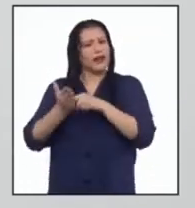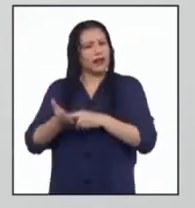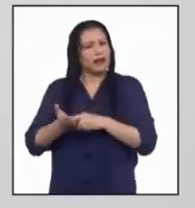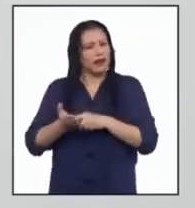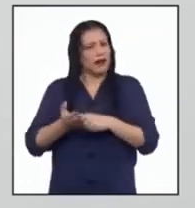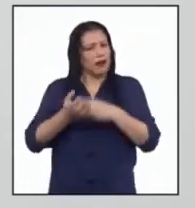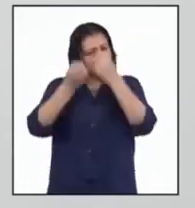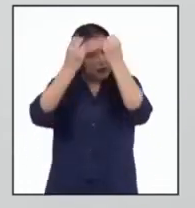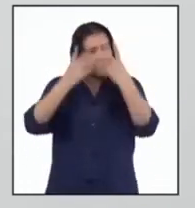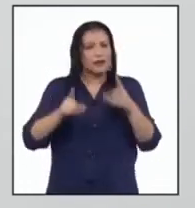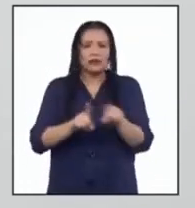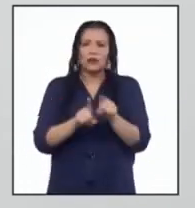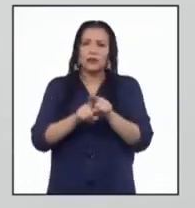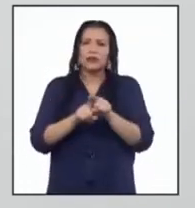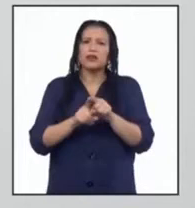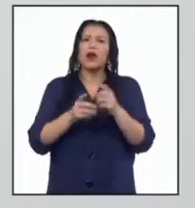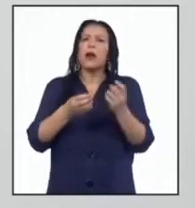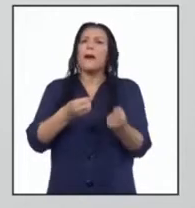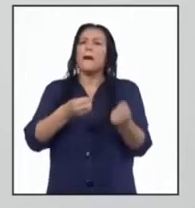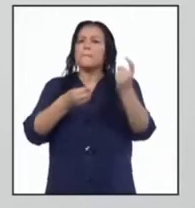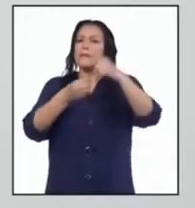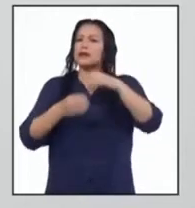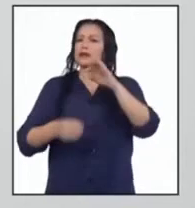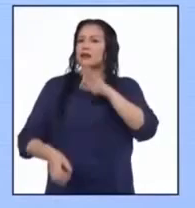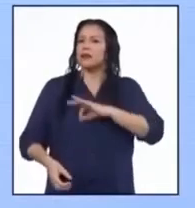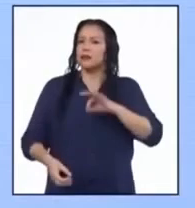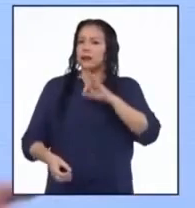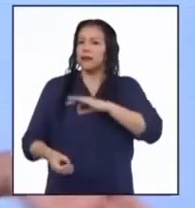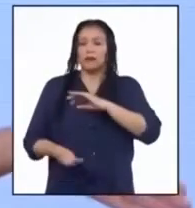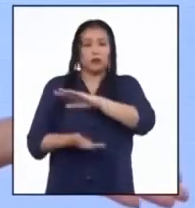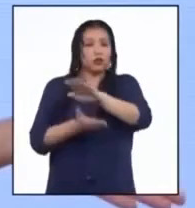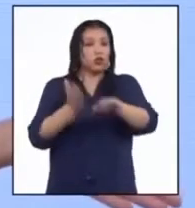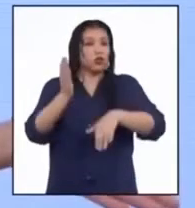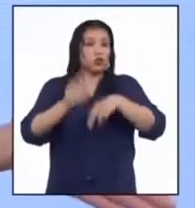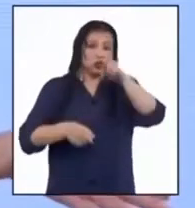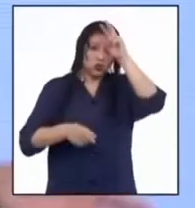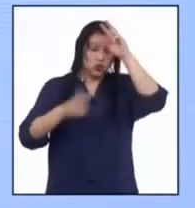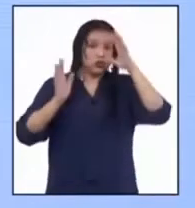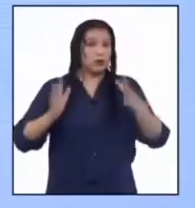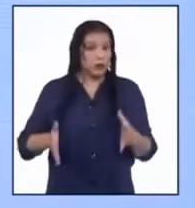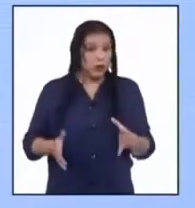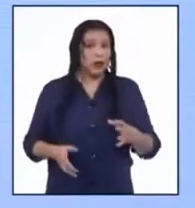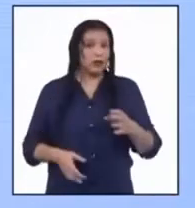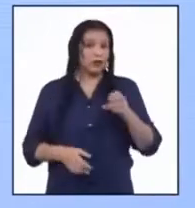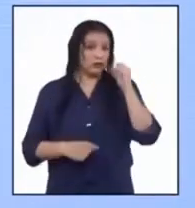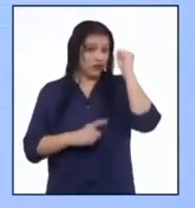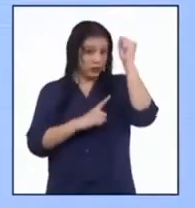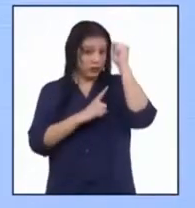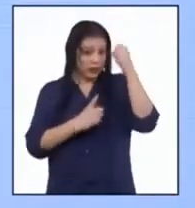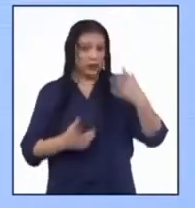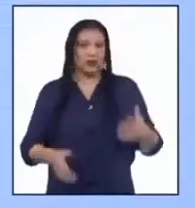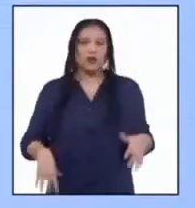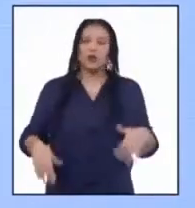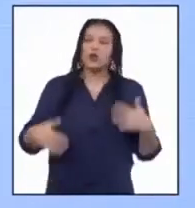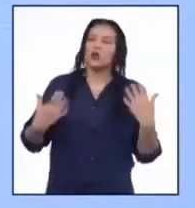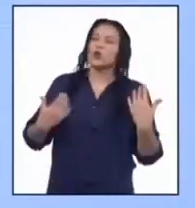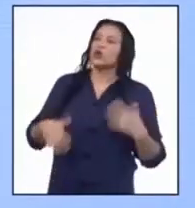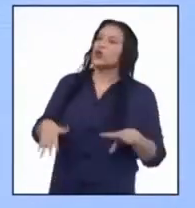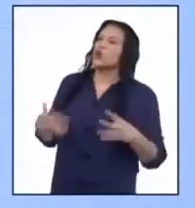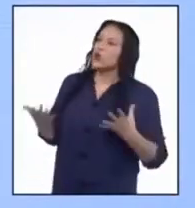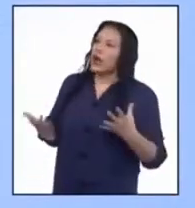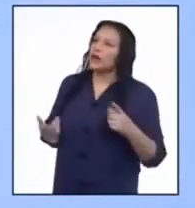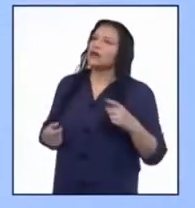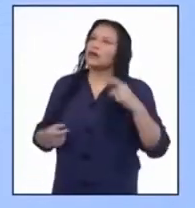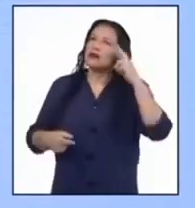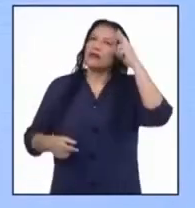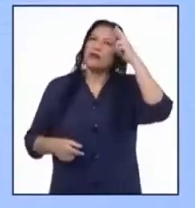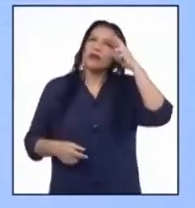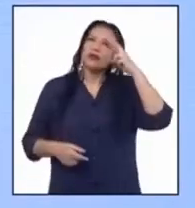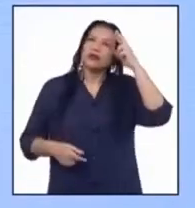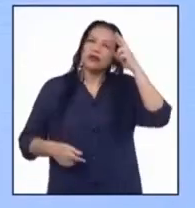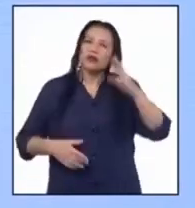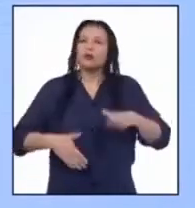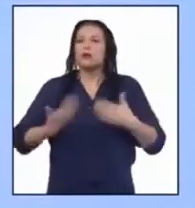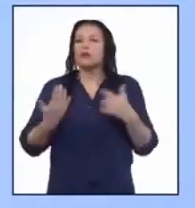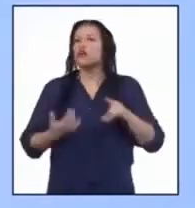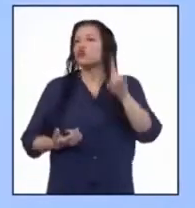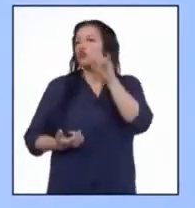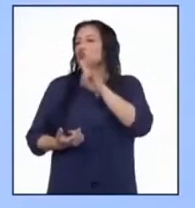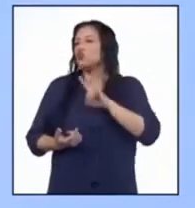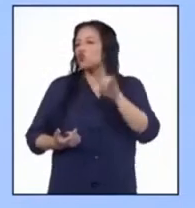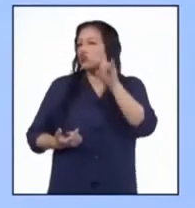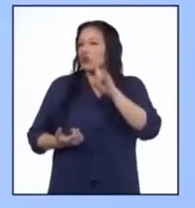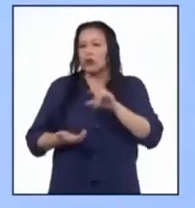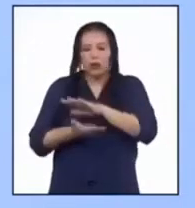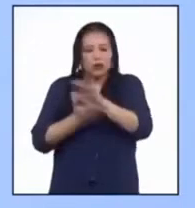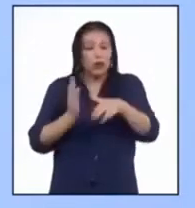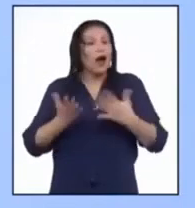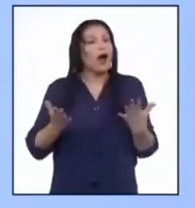sino porque son parte del bien común. Bueno, estas reflexiones seguro que nos servirán de mucho. Y a